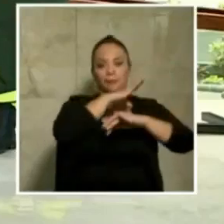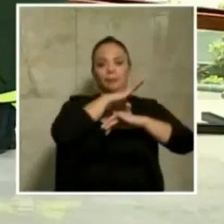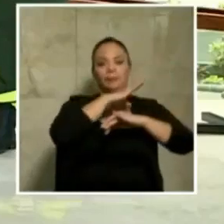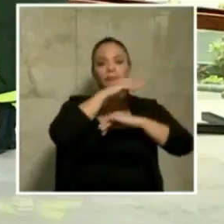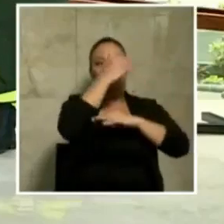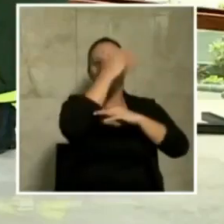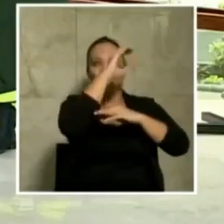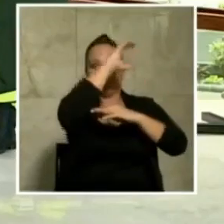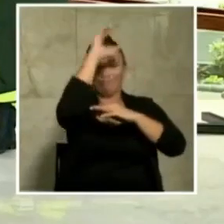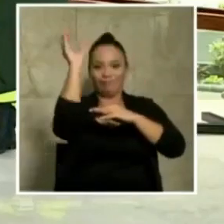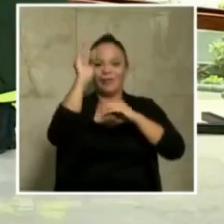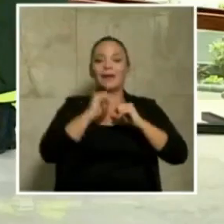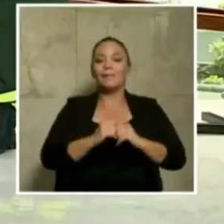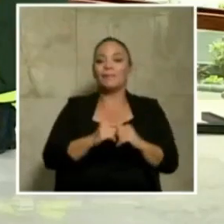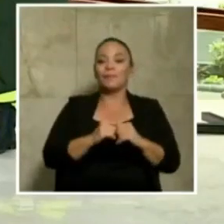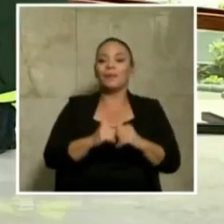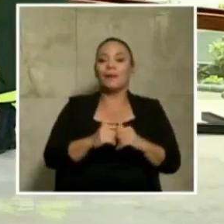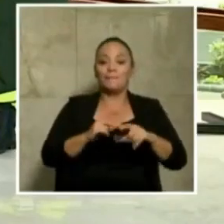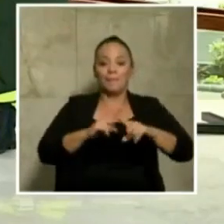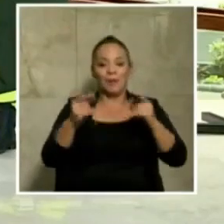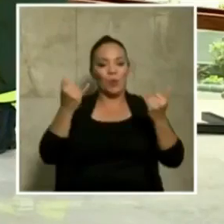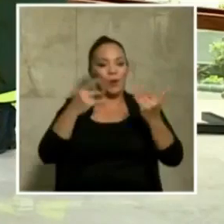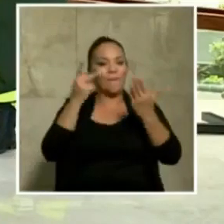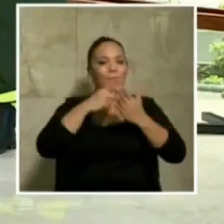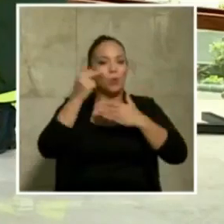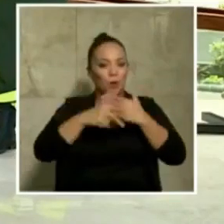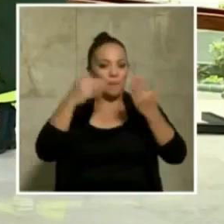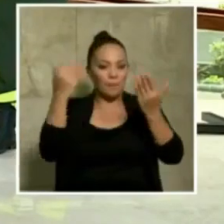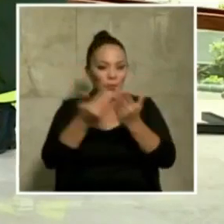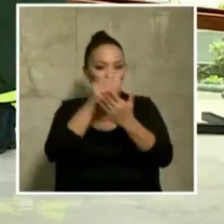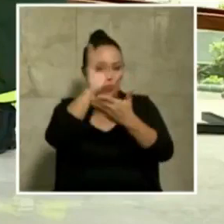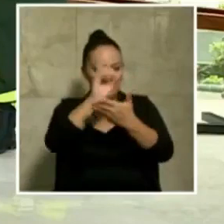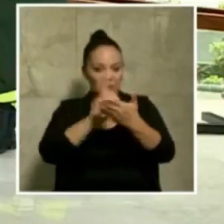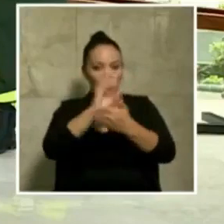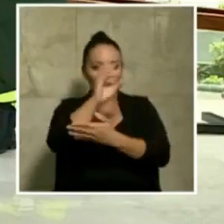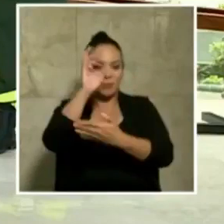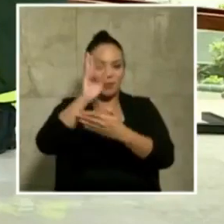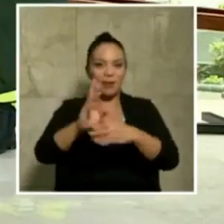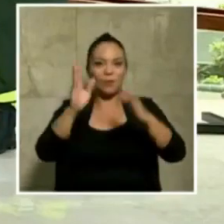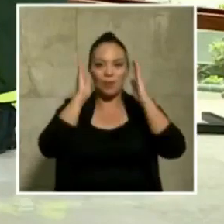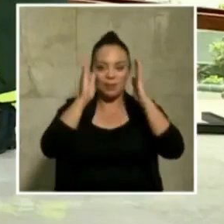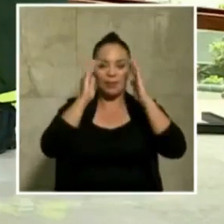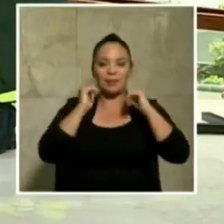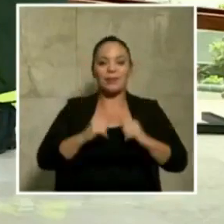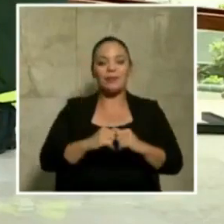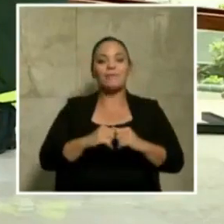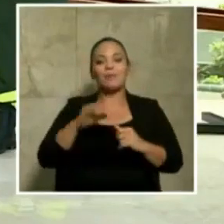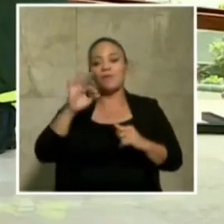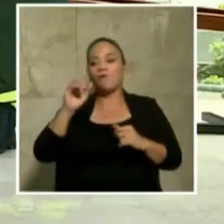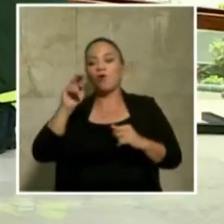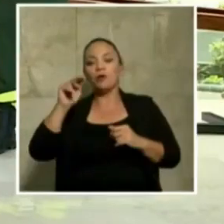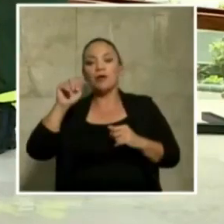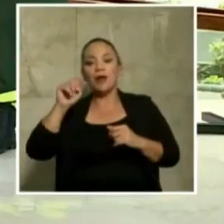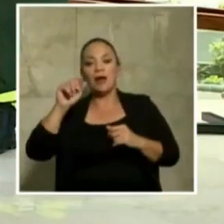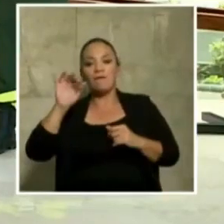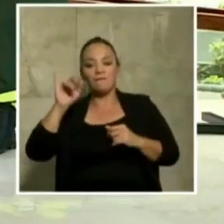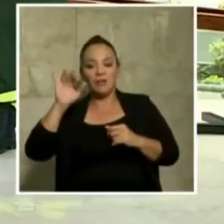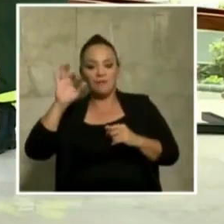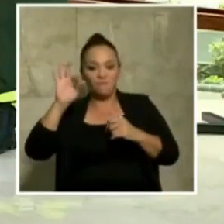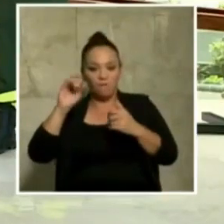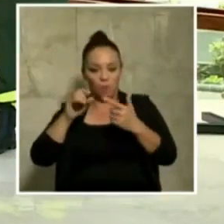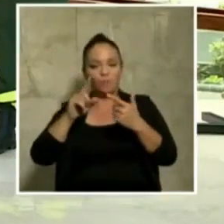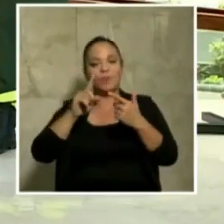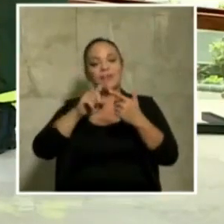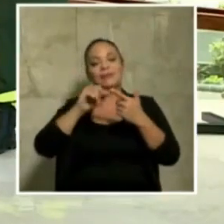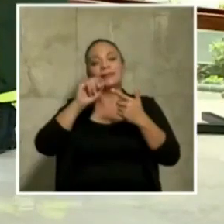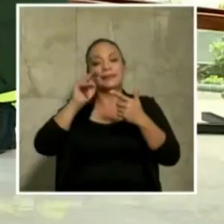el programa que se diseñó en Costa Rica y que lo atiende y lo lleva el FONAFIFO y el SINAC, que es el programa de pago